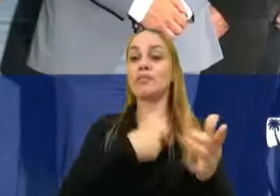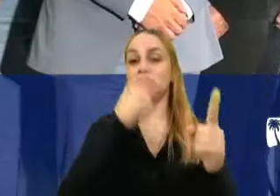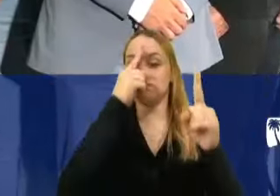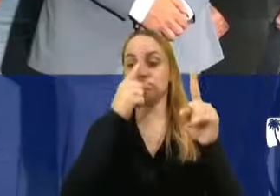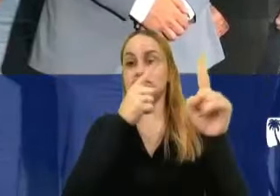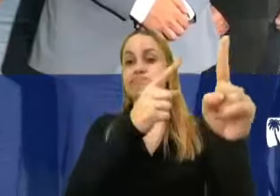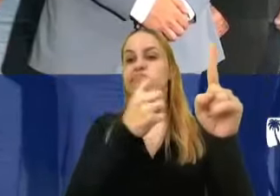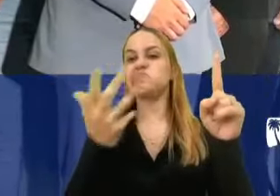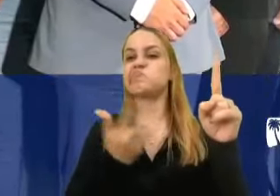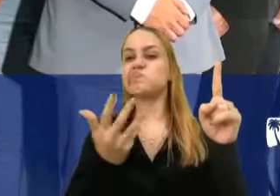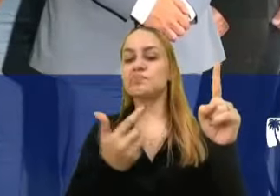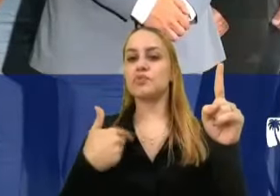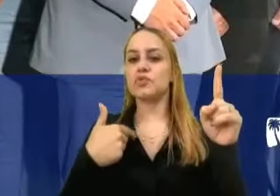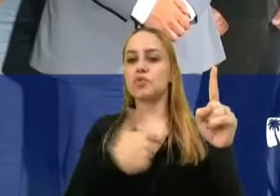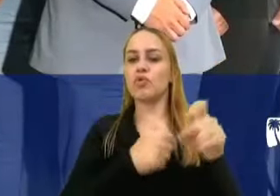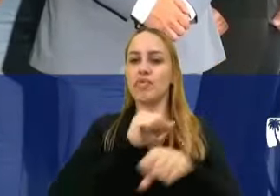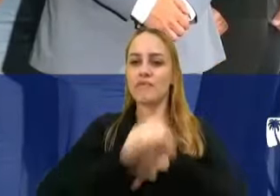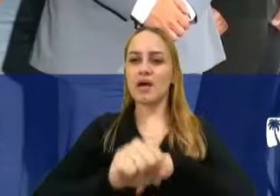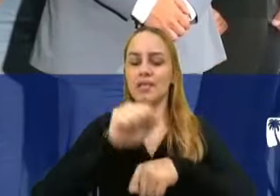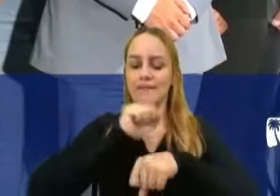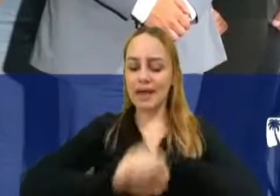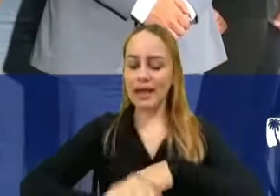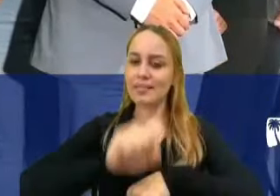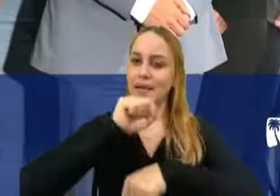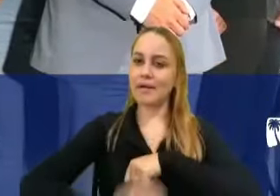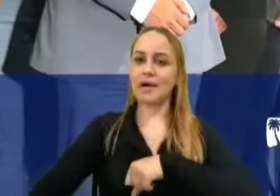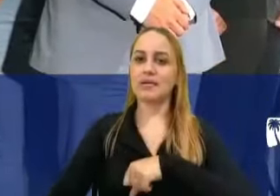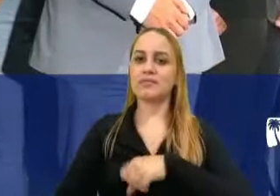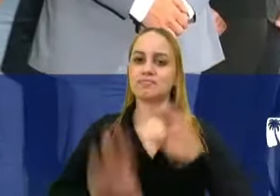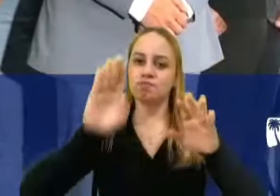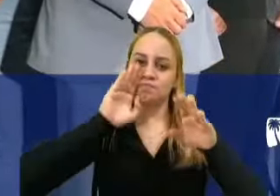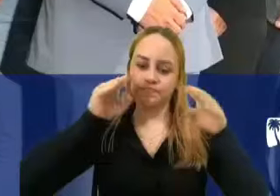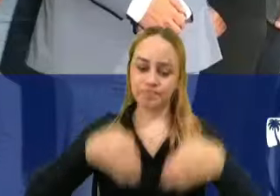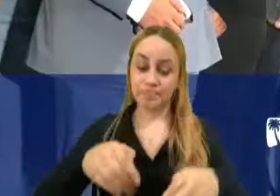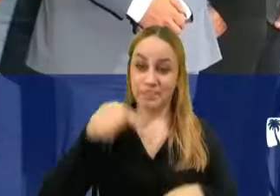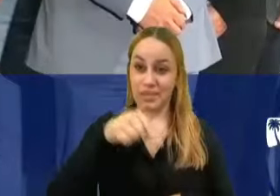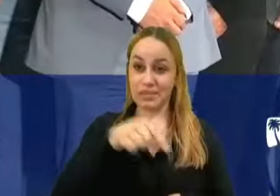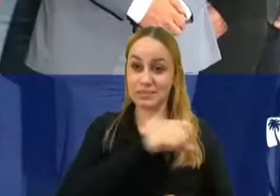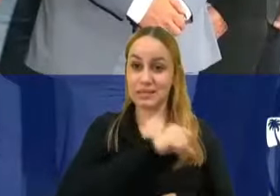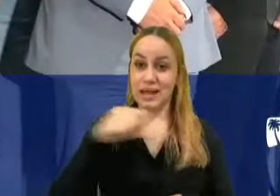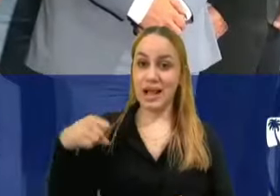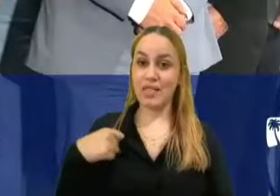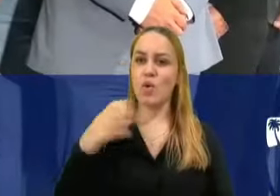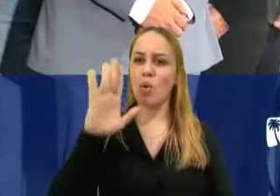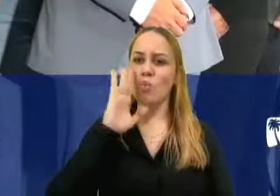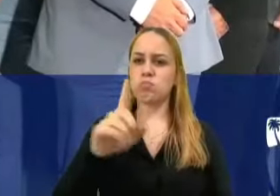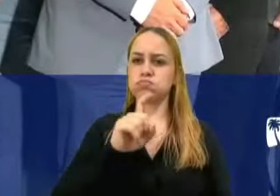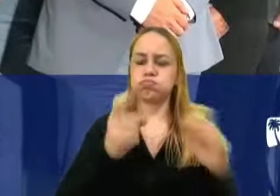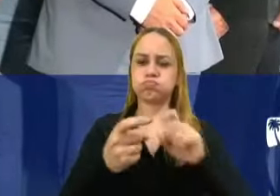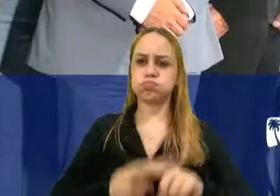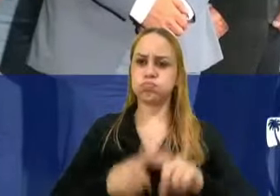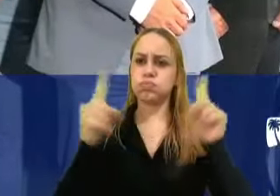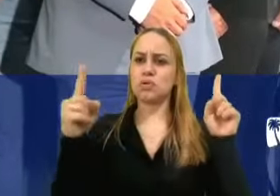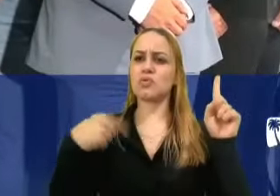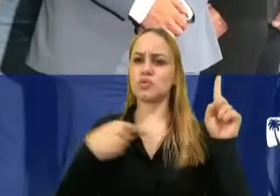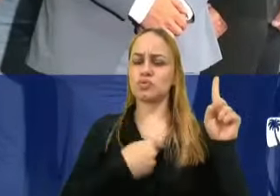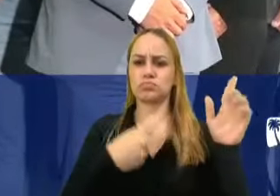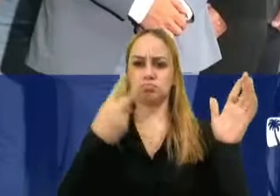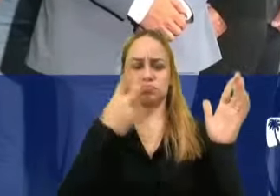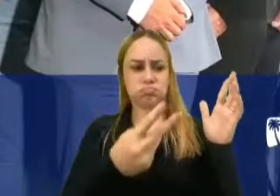van a estar en una gaveta Como estuvieron este cuatrenio se van a trabajar de inmediato Así que le hemos asegurado a la gobernadora que nuestra